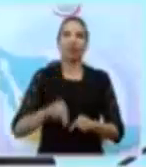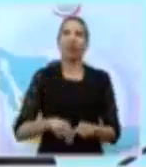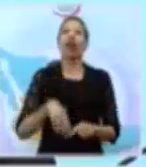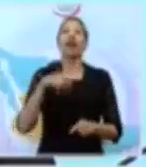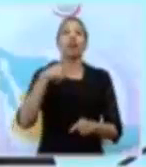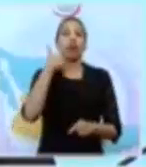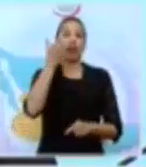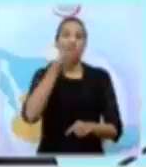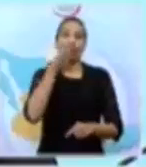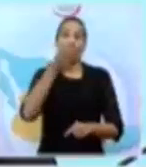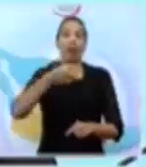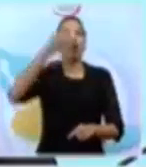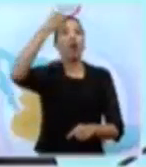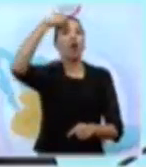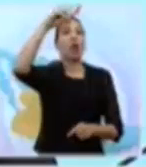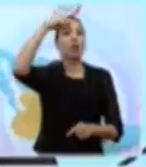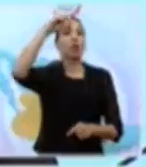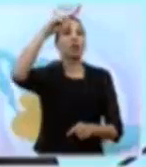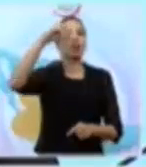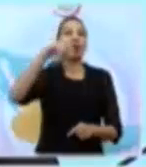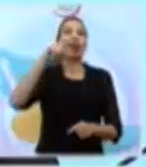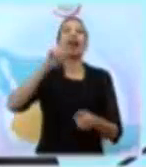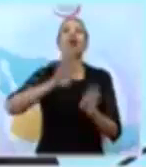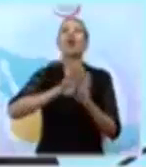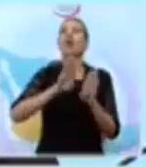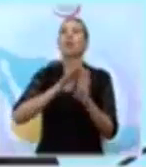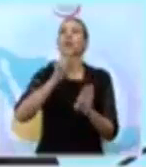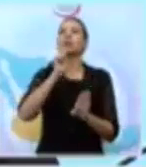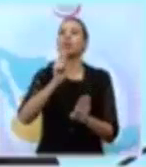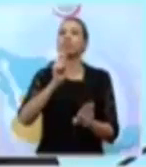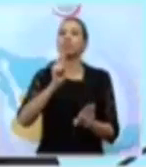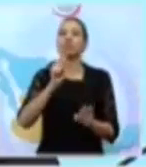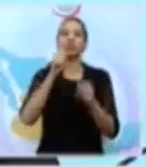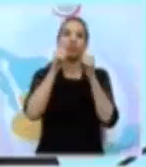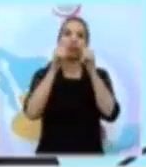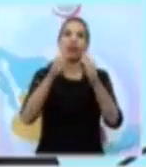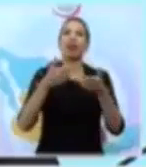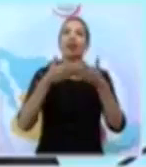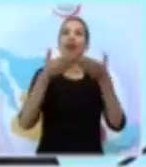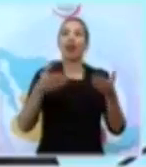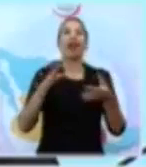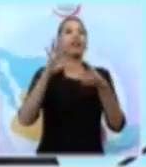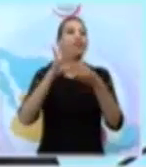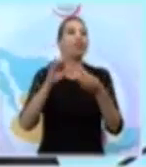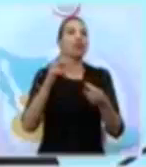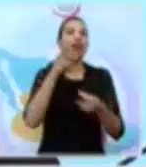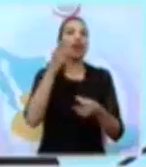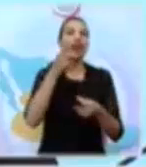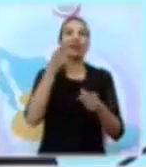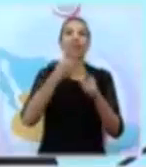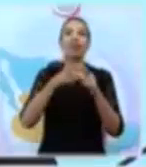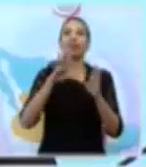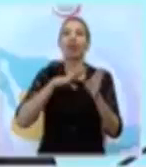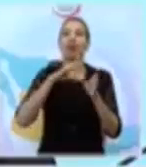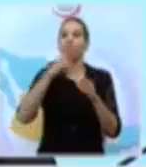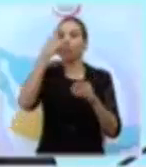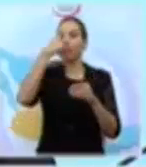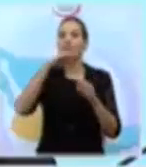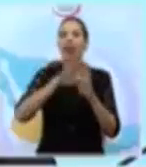Déjenme dar una opinión en el sentido que el desahogo de los